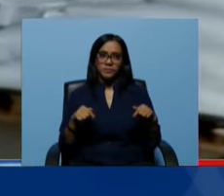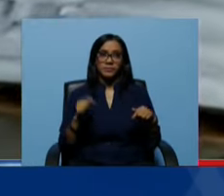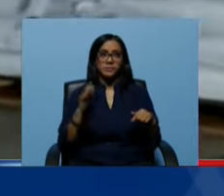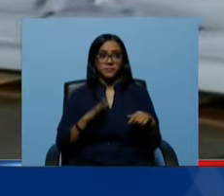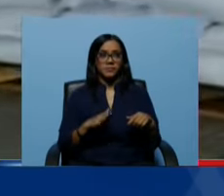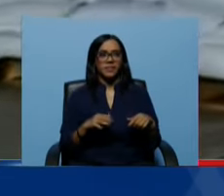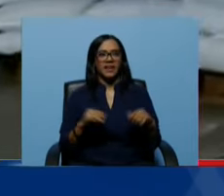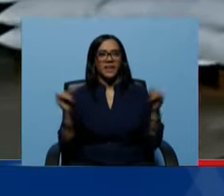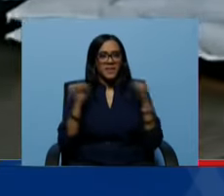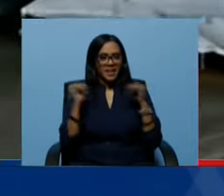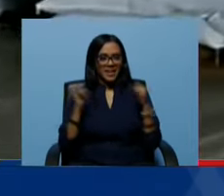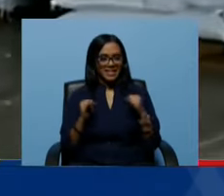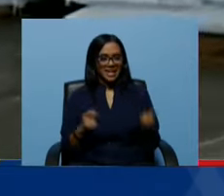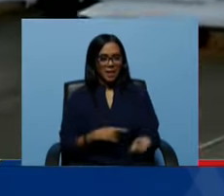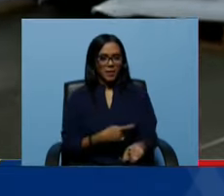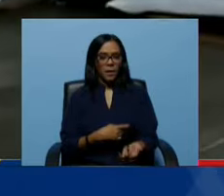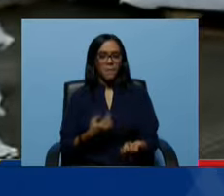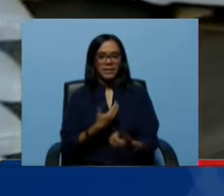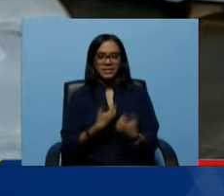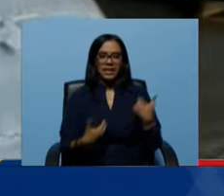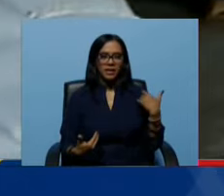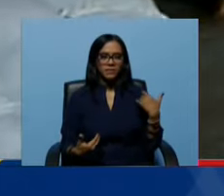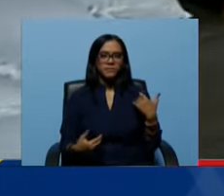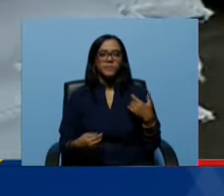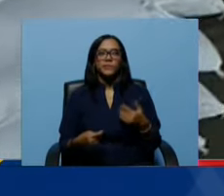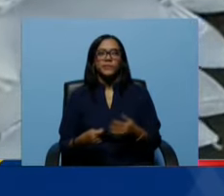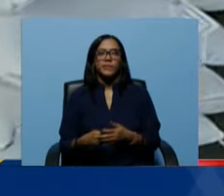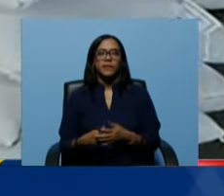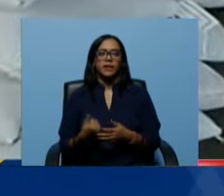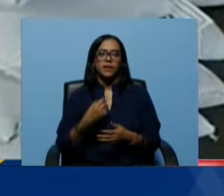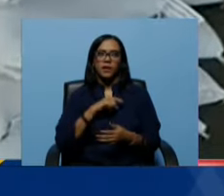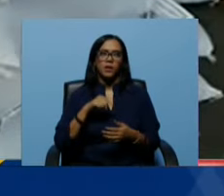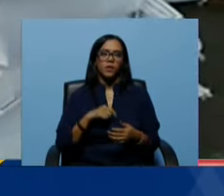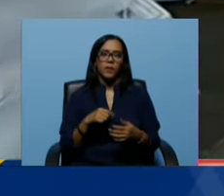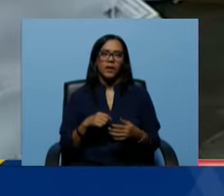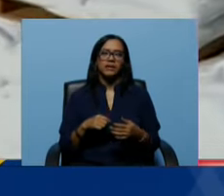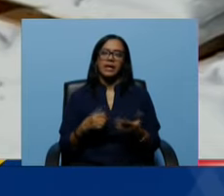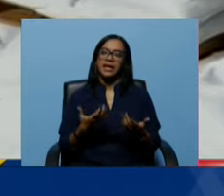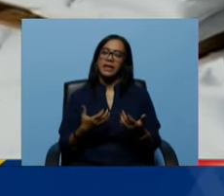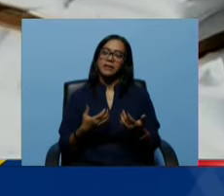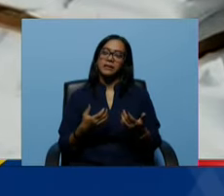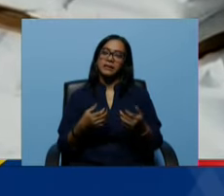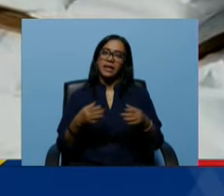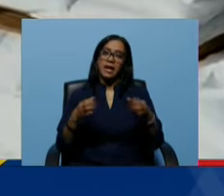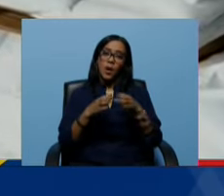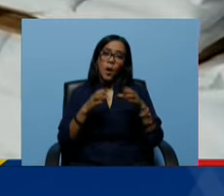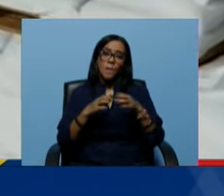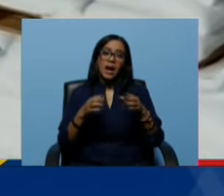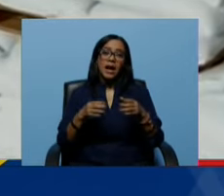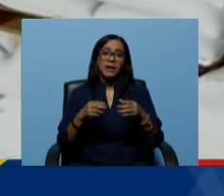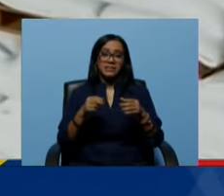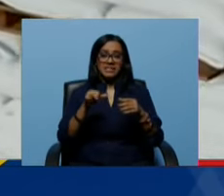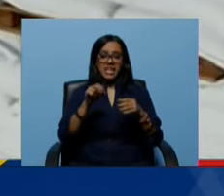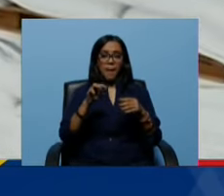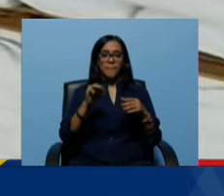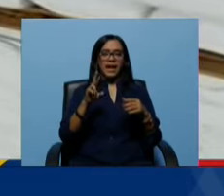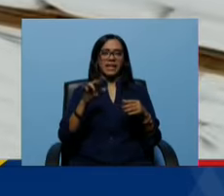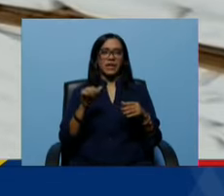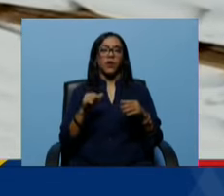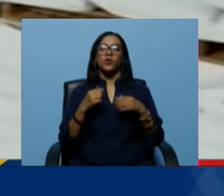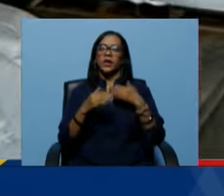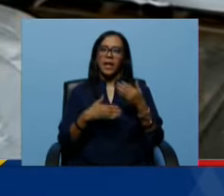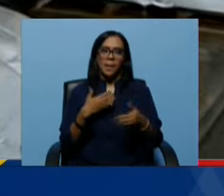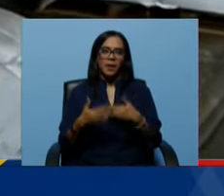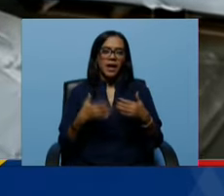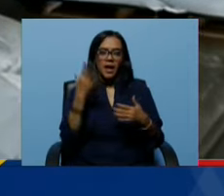acá felices, hermano presidente, y bueno, nuestra hermana de Agropecuaria San Marino les va a decir todo este